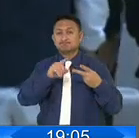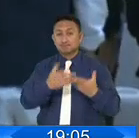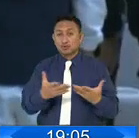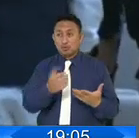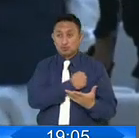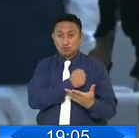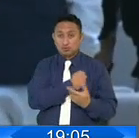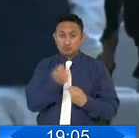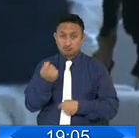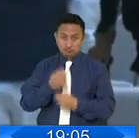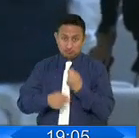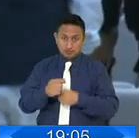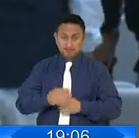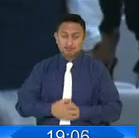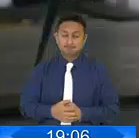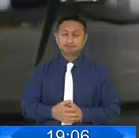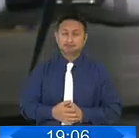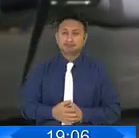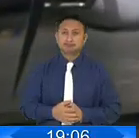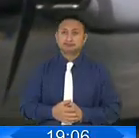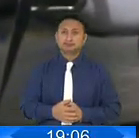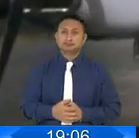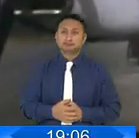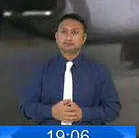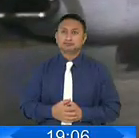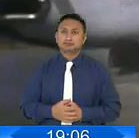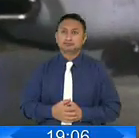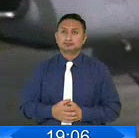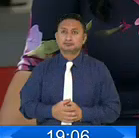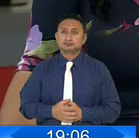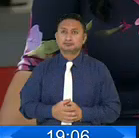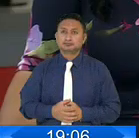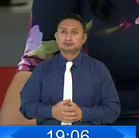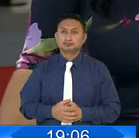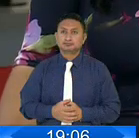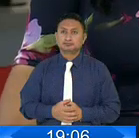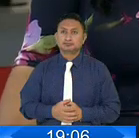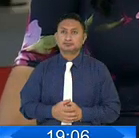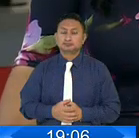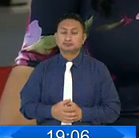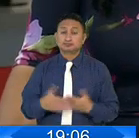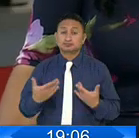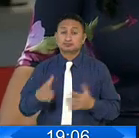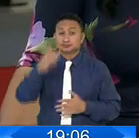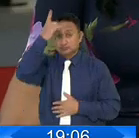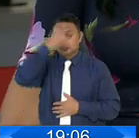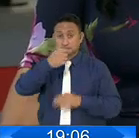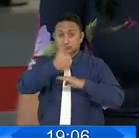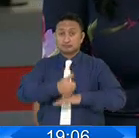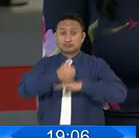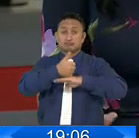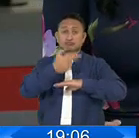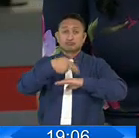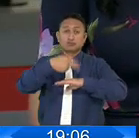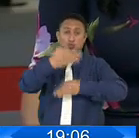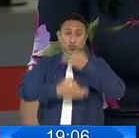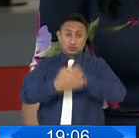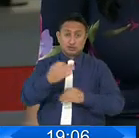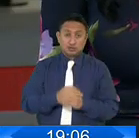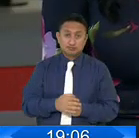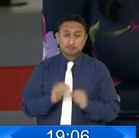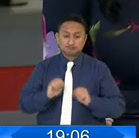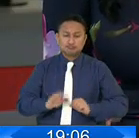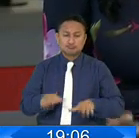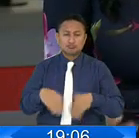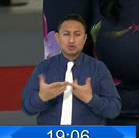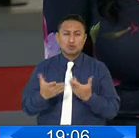bienes patrimoniales, informó Adriana Peralta. Tras la decisión del Tribunal de la Corte Nacional de Justicia